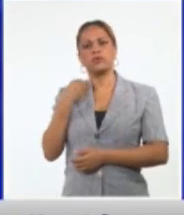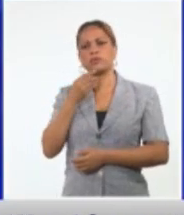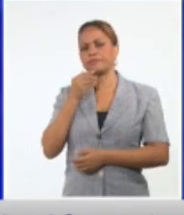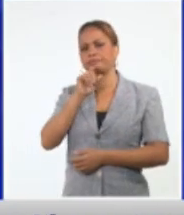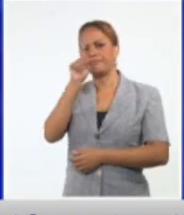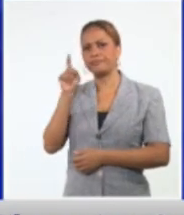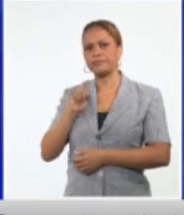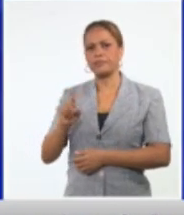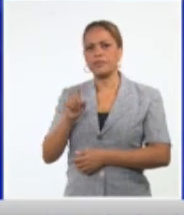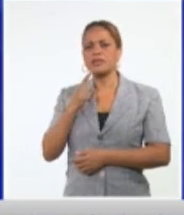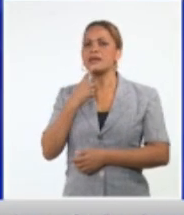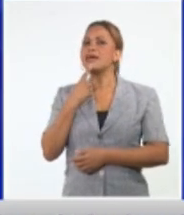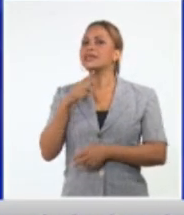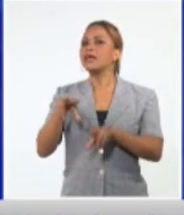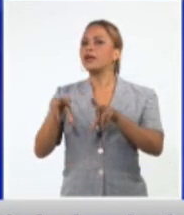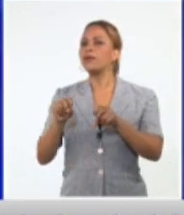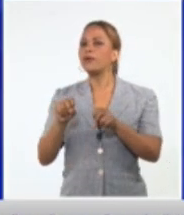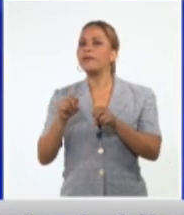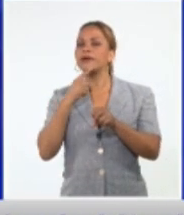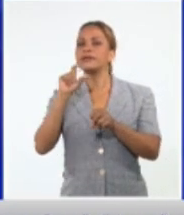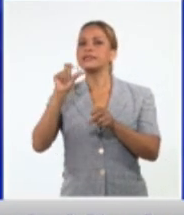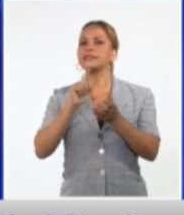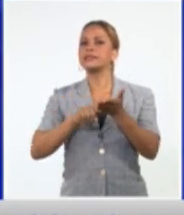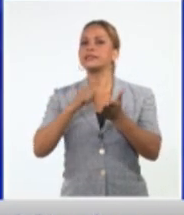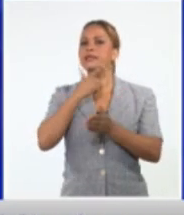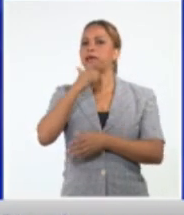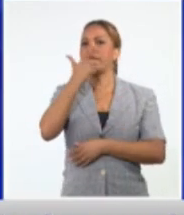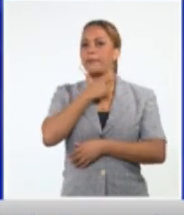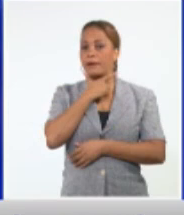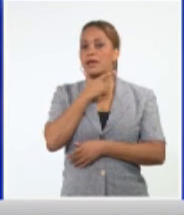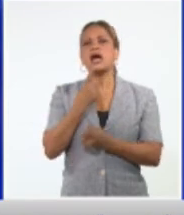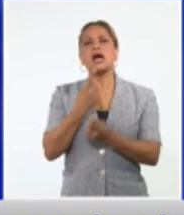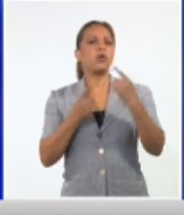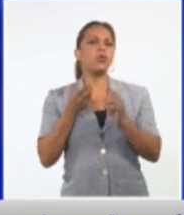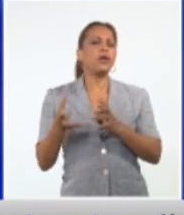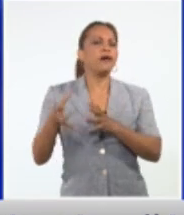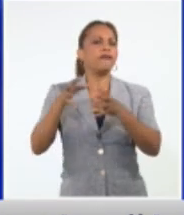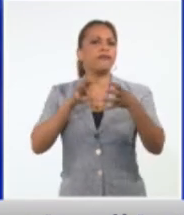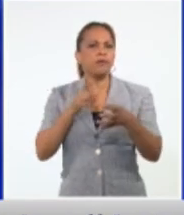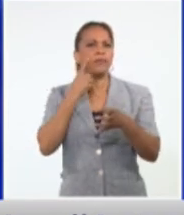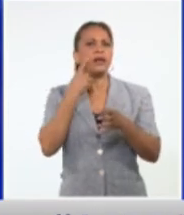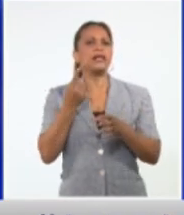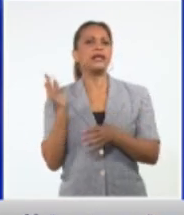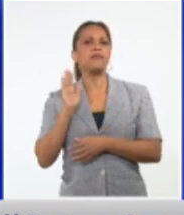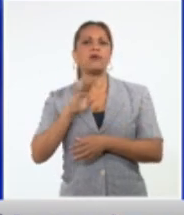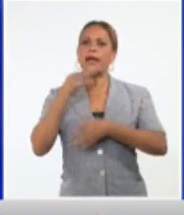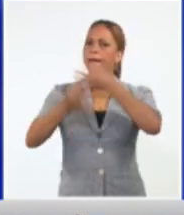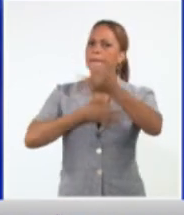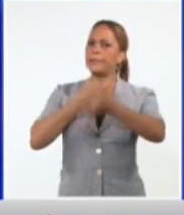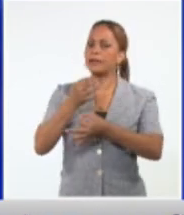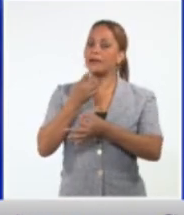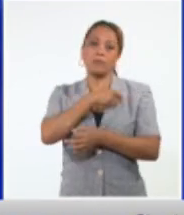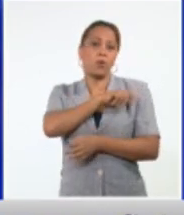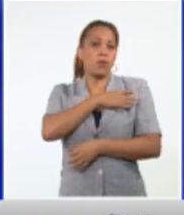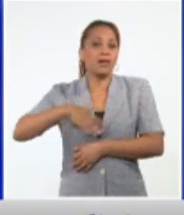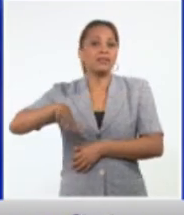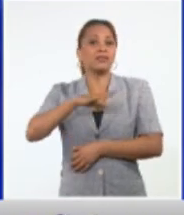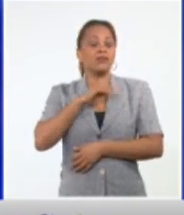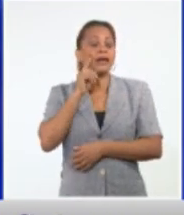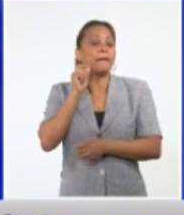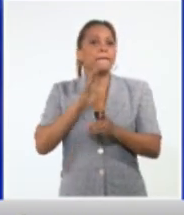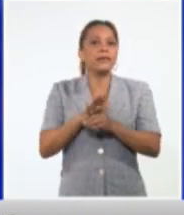hecho sobre esta nueva variante genética, de alguna manera también la hemos traído porque la población cubana ya comienza